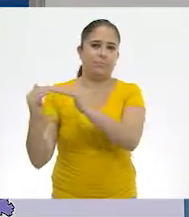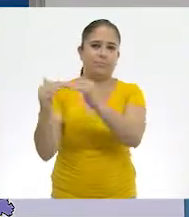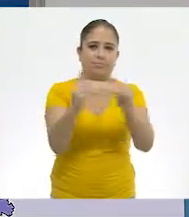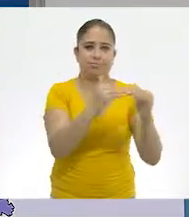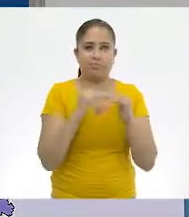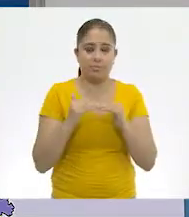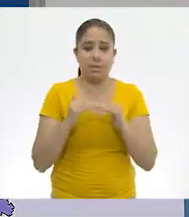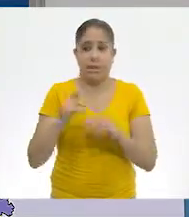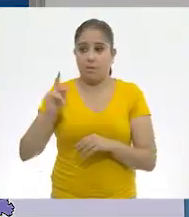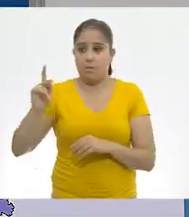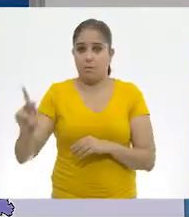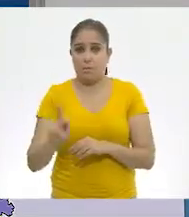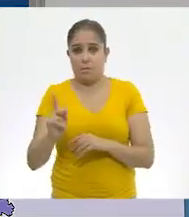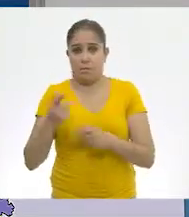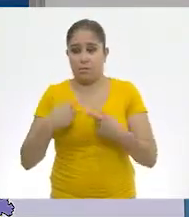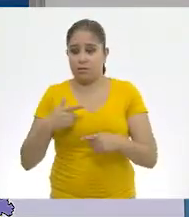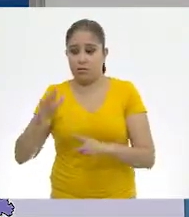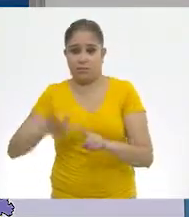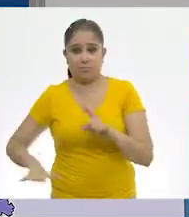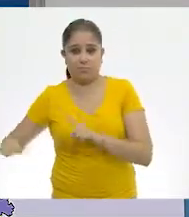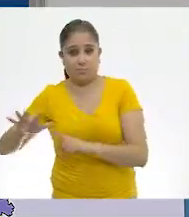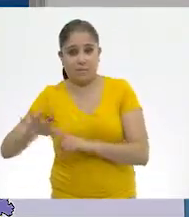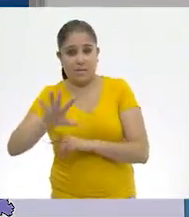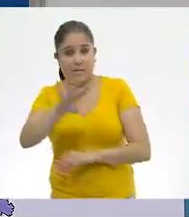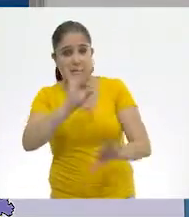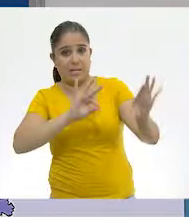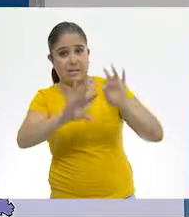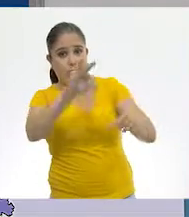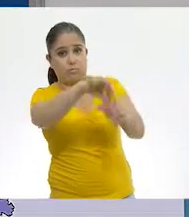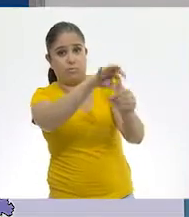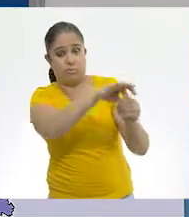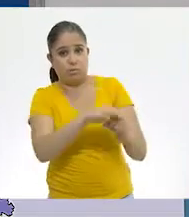si el pueblo elegía a sus propios representantes,